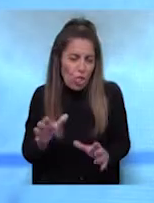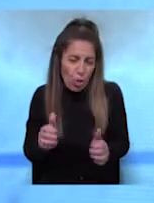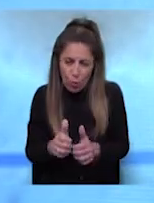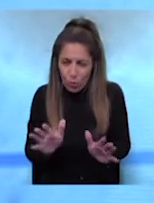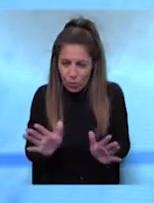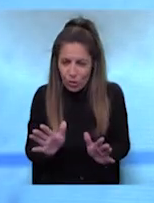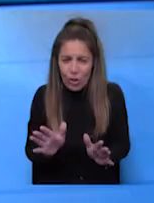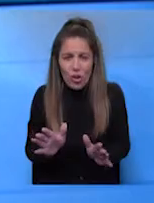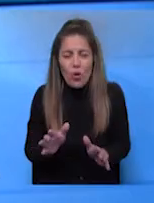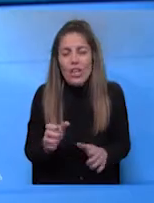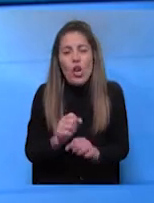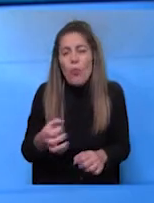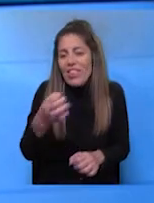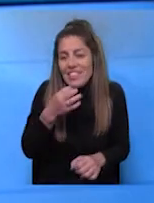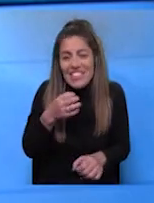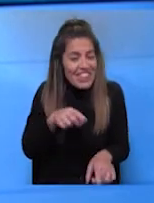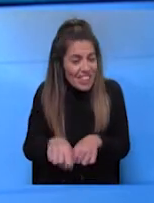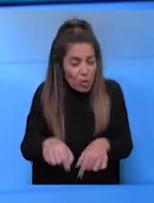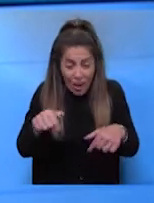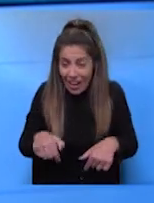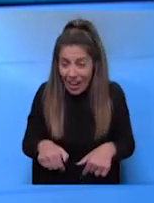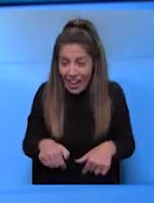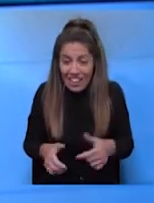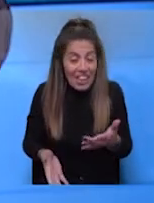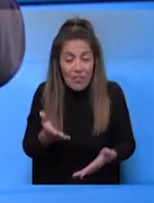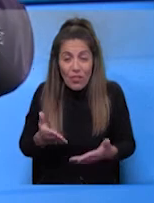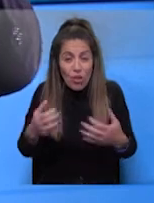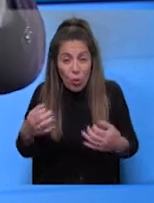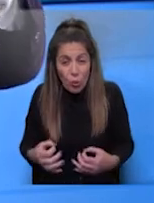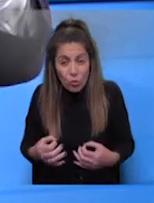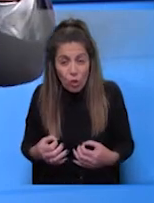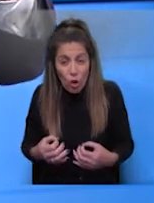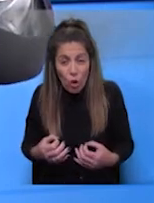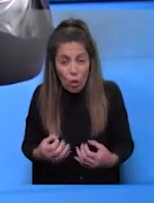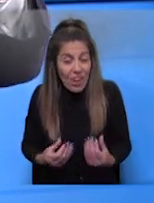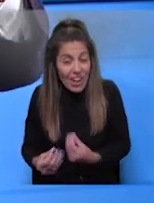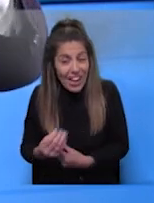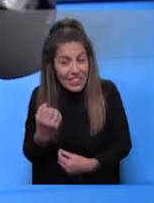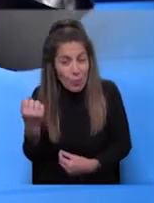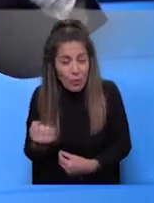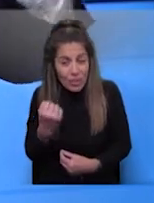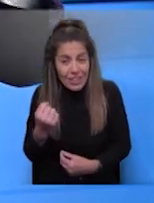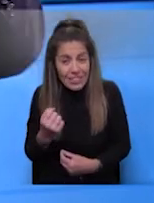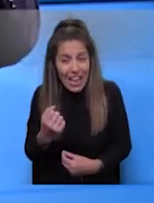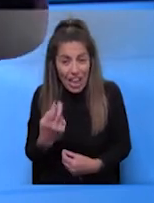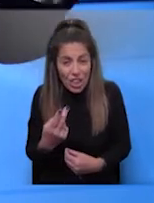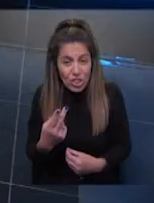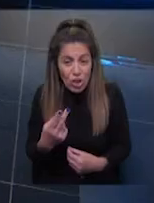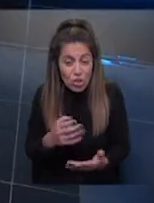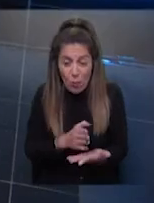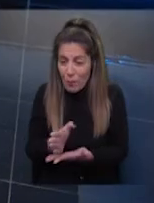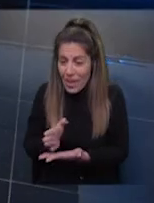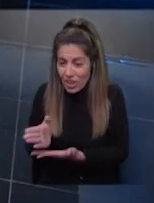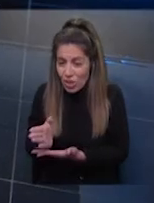Usted no me puede andar diciendo acá en vivo delante de la gente que está evaluando justo cuando hay una vacante importantísima en dos medios, porque sí. No solo son dos.